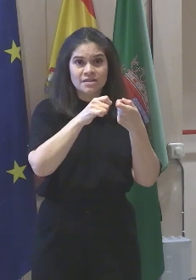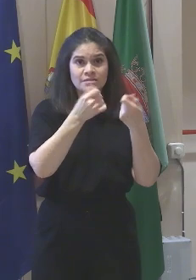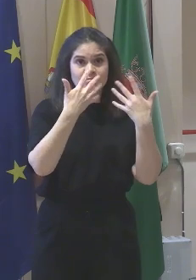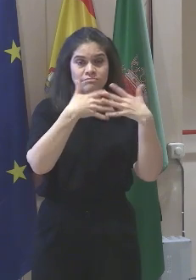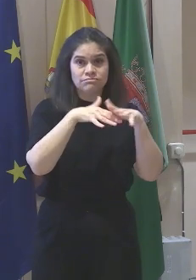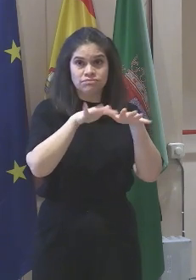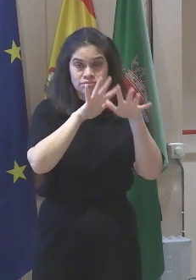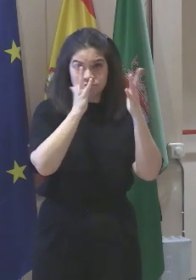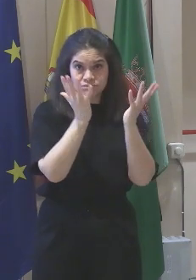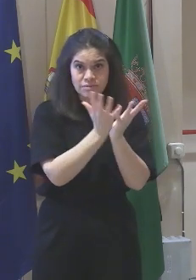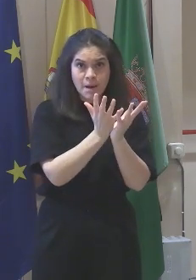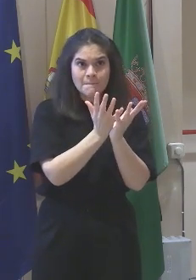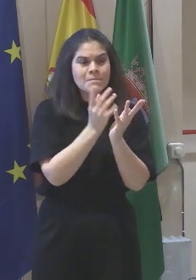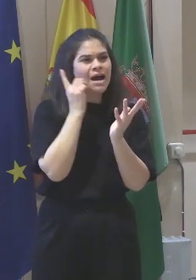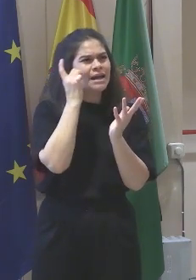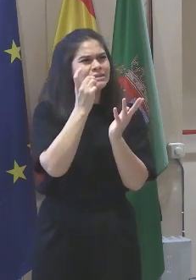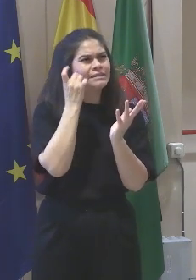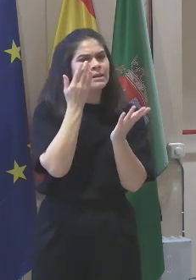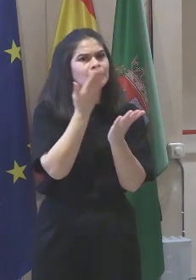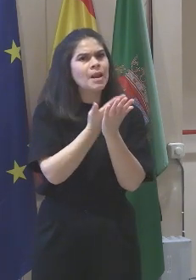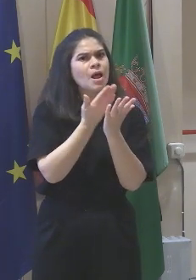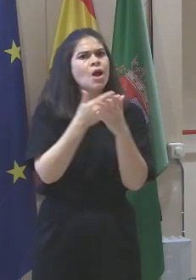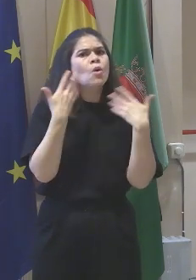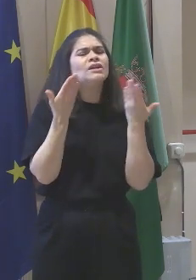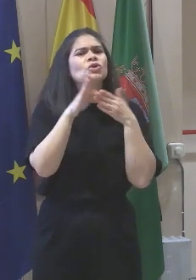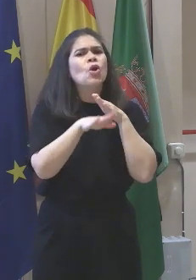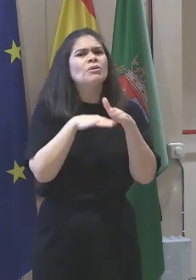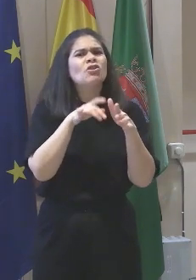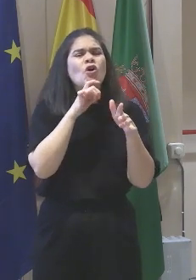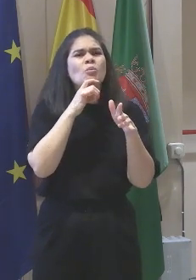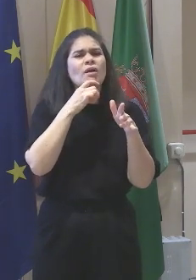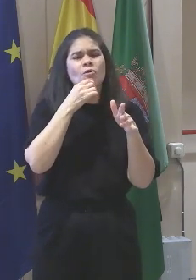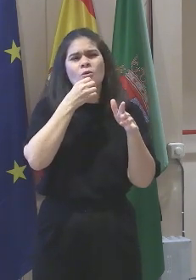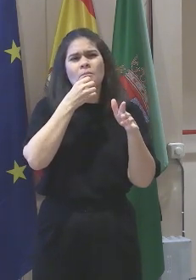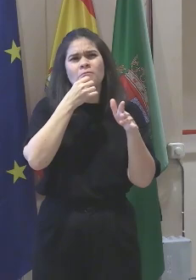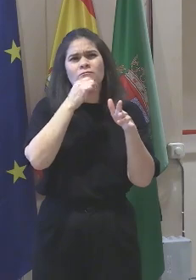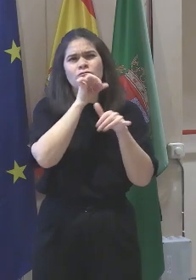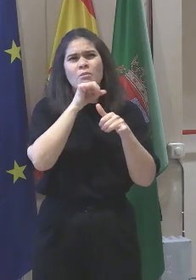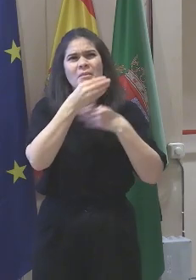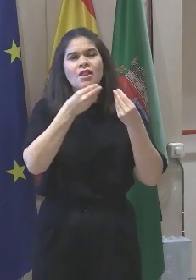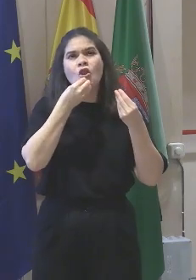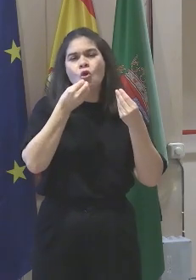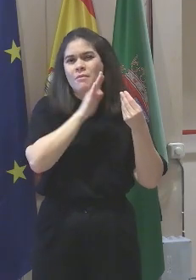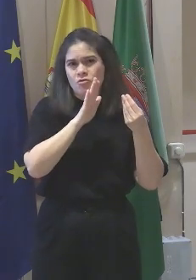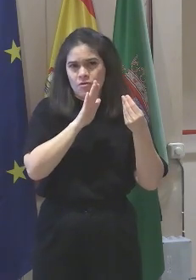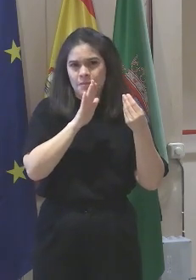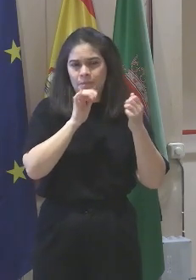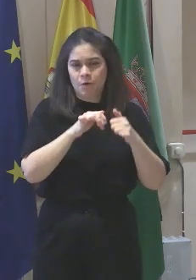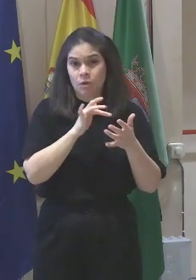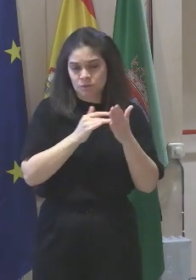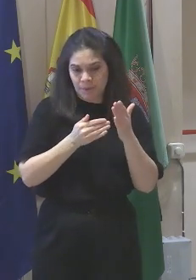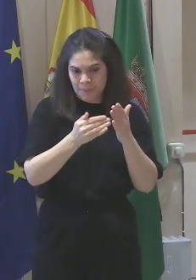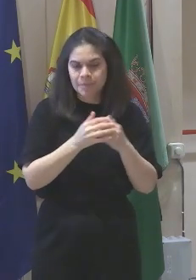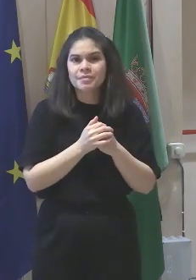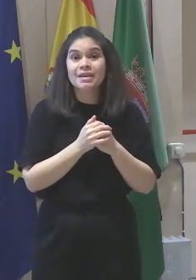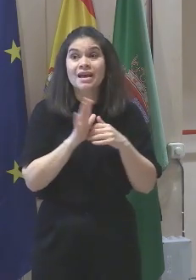de establecer cuáles son esos procesos, cuál sería la mejor manera de hacerlo, ¿no? En un momento dado. Bueno,